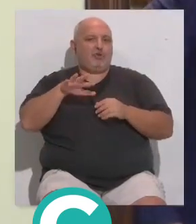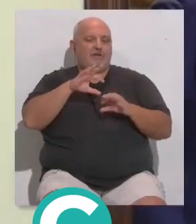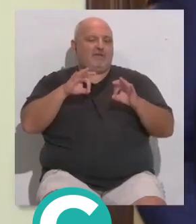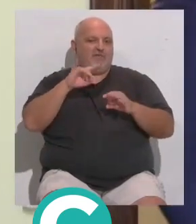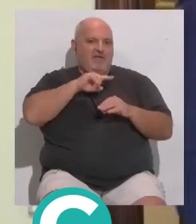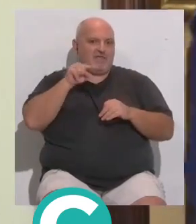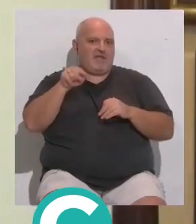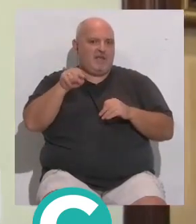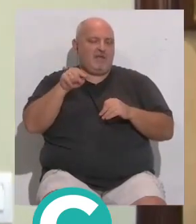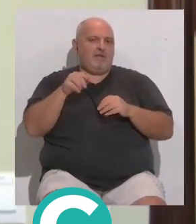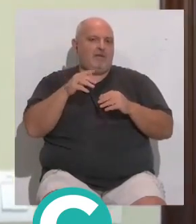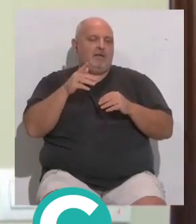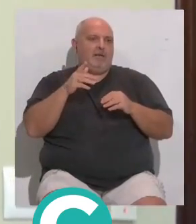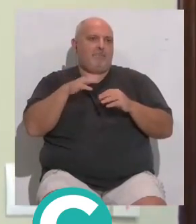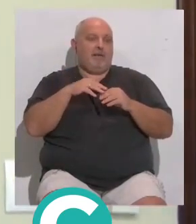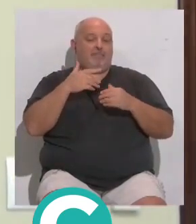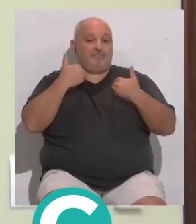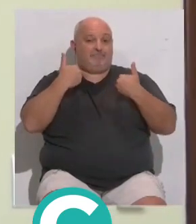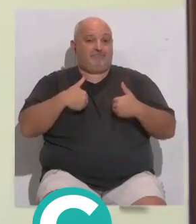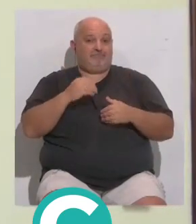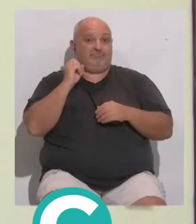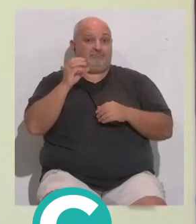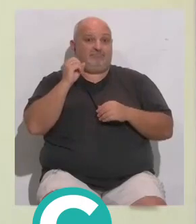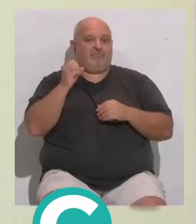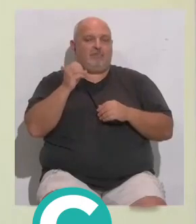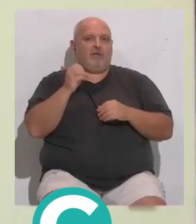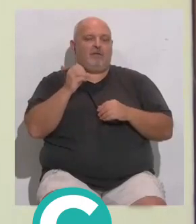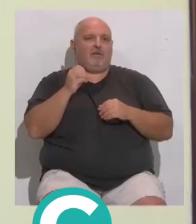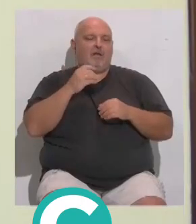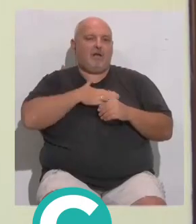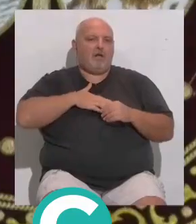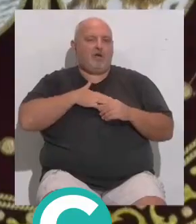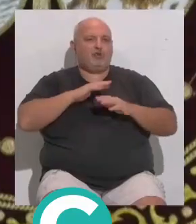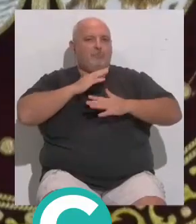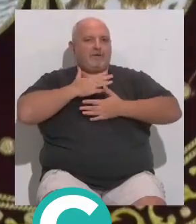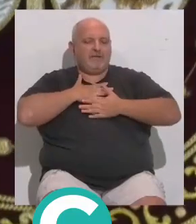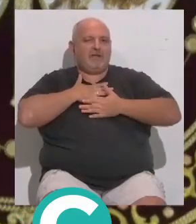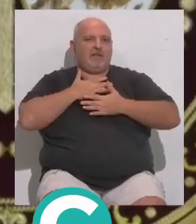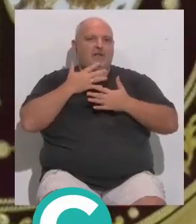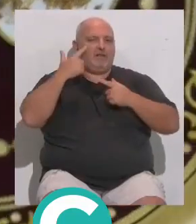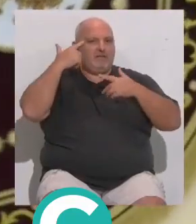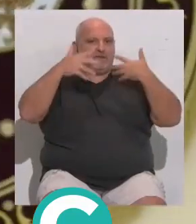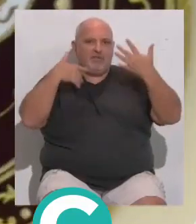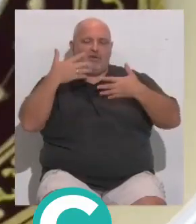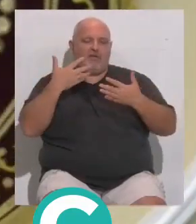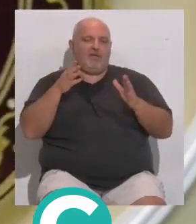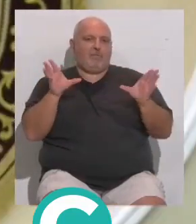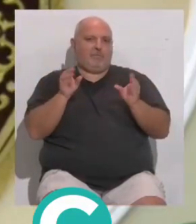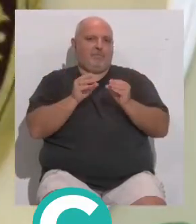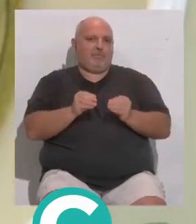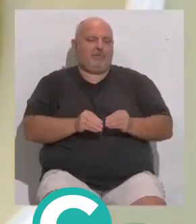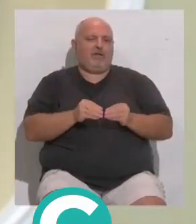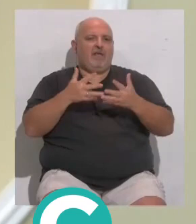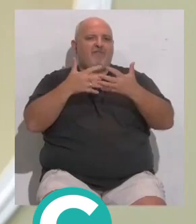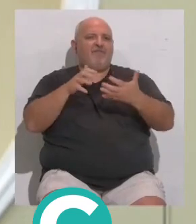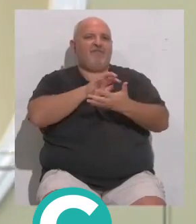Teatro Falla será, en palabras de Pérez Cabrales, ameno, con sorpresas, distraído y breve. El